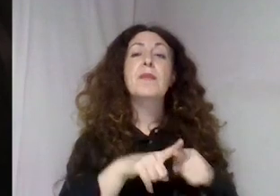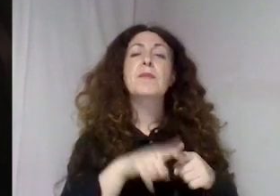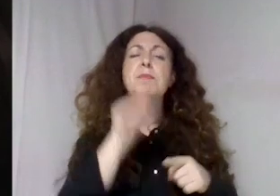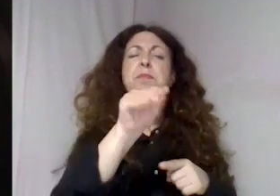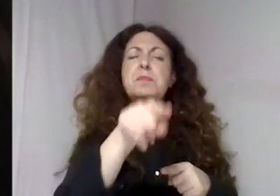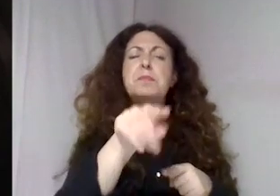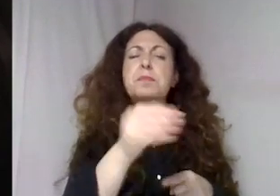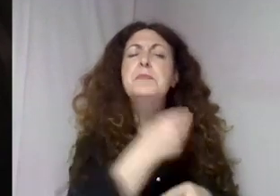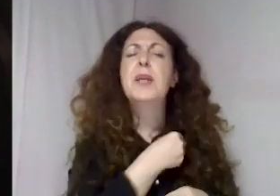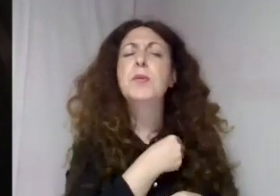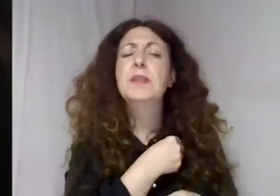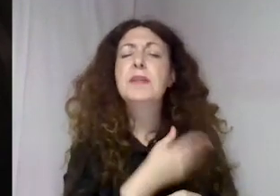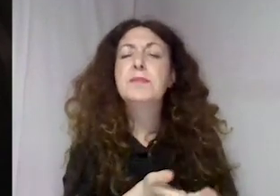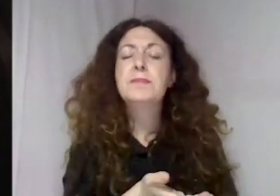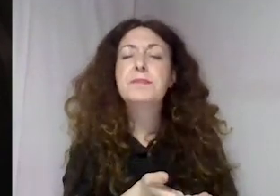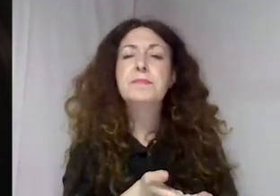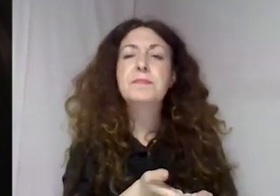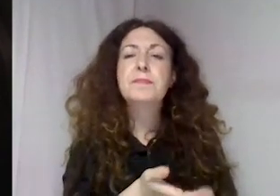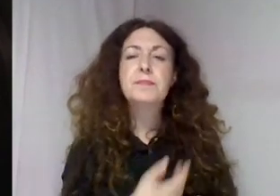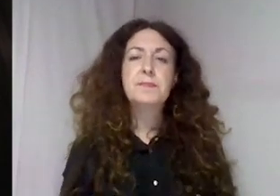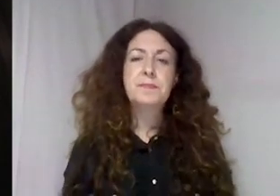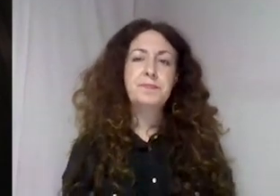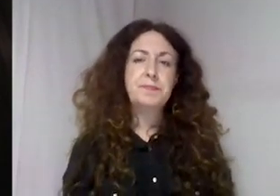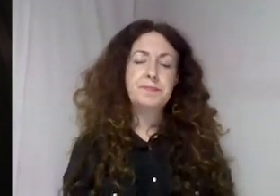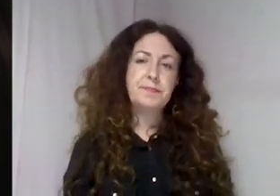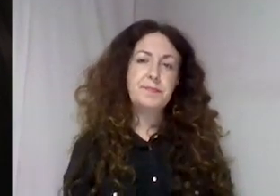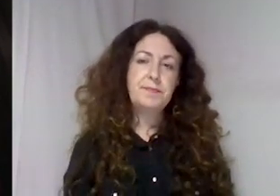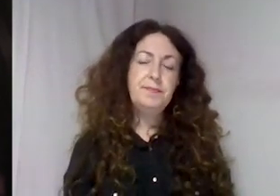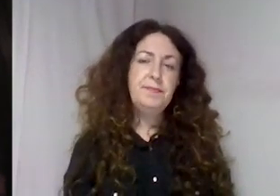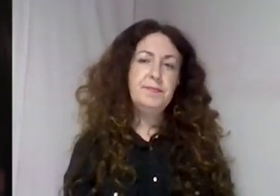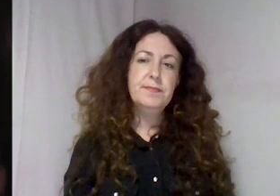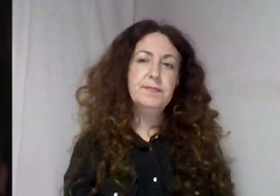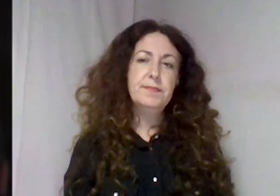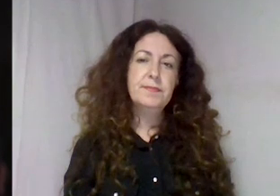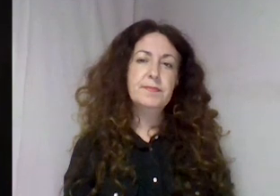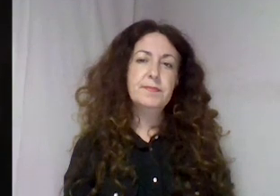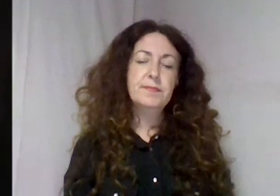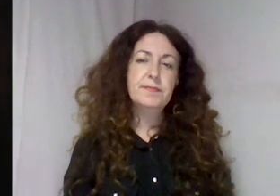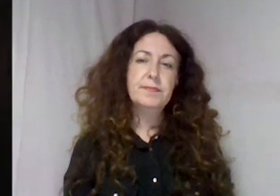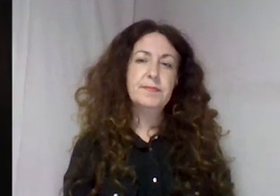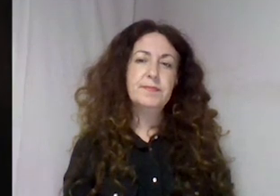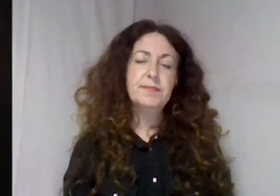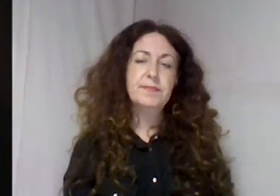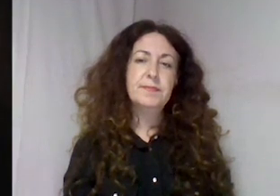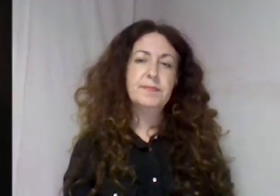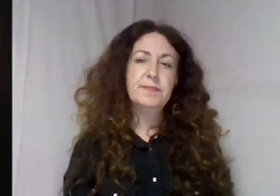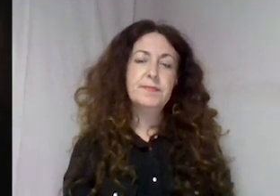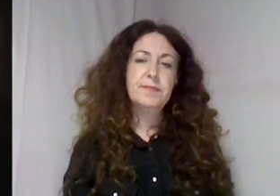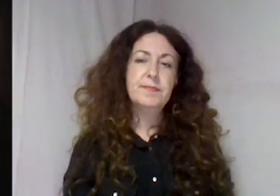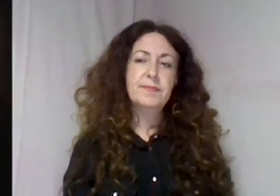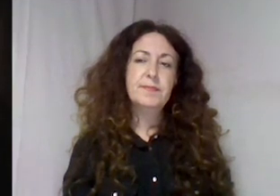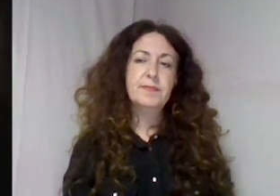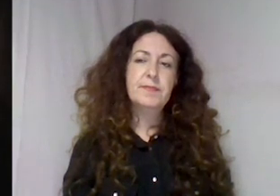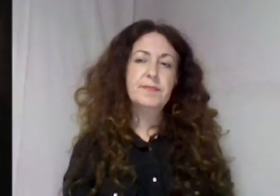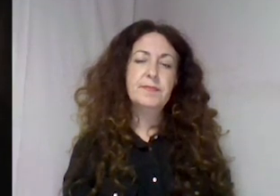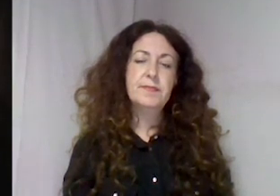es una contradicción, es algo que no es posible, ¿no? Y eso, ¿verdad?, es decir, será una de las últimas sesiones, pero desde luego, ¿verdad?,